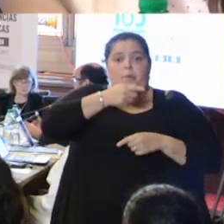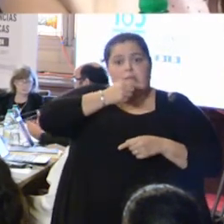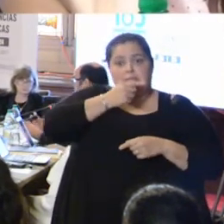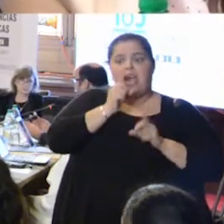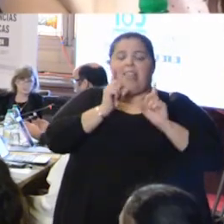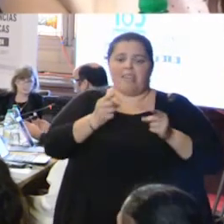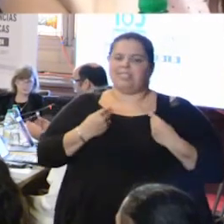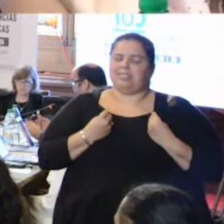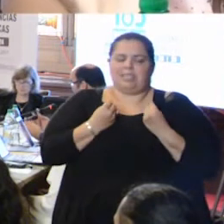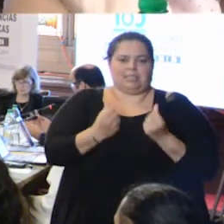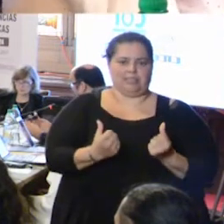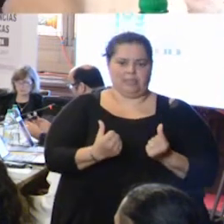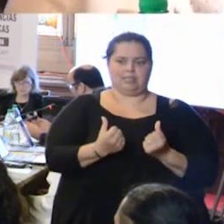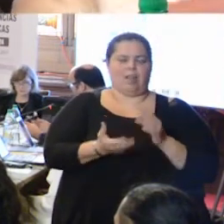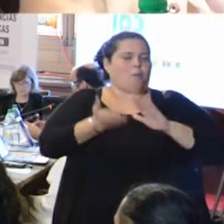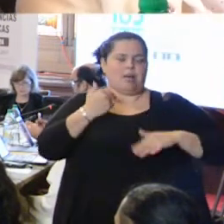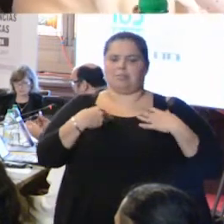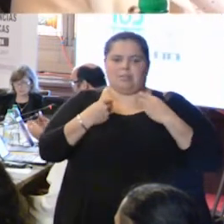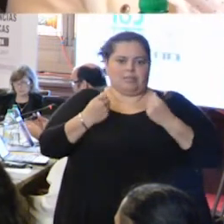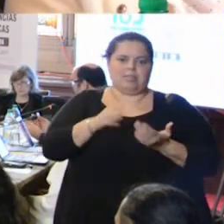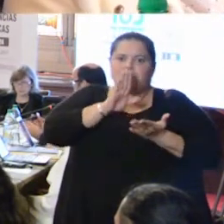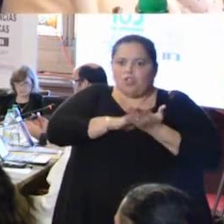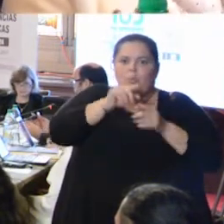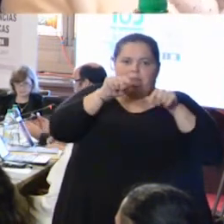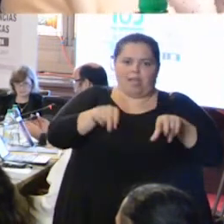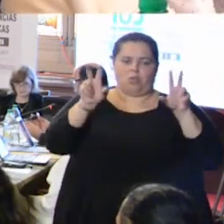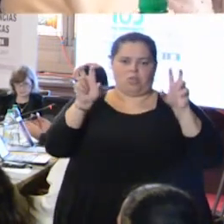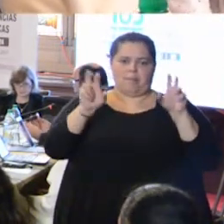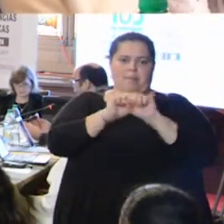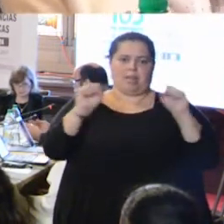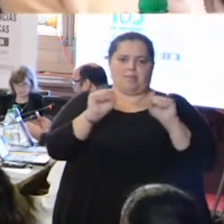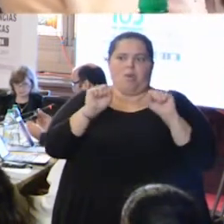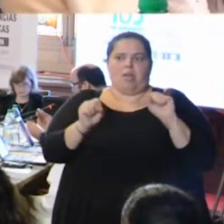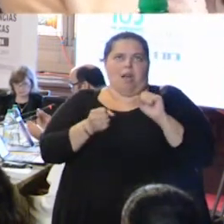resensibilizada o sensibilizada sobre ellos para que pueda reaccionar también de una manera